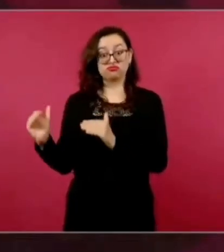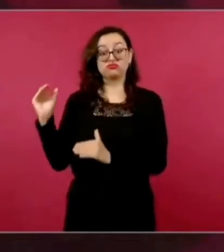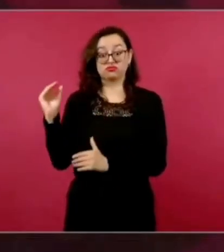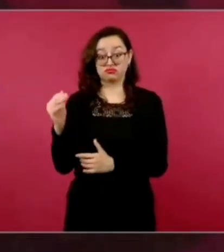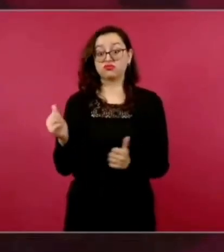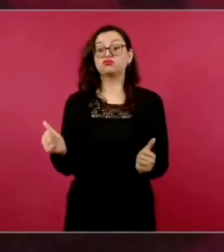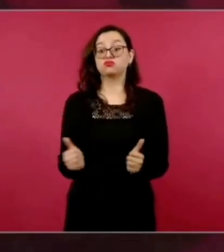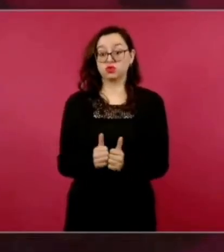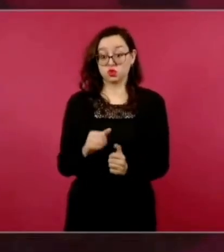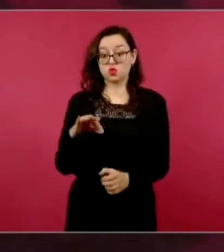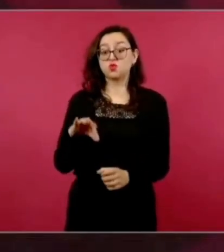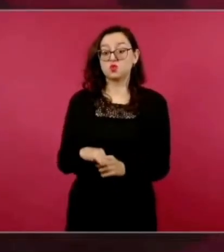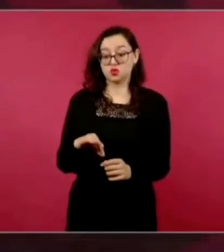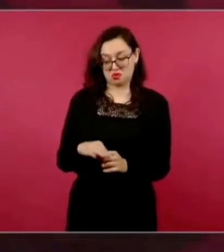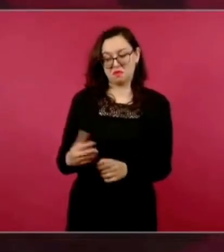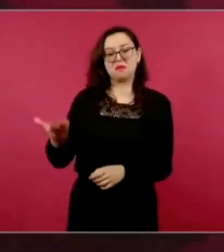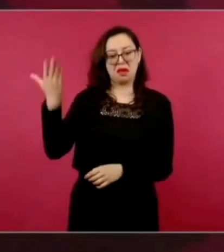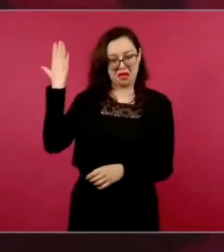pero eran electos.